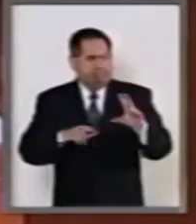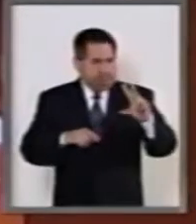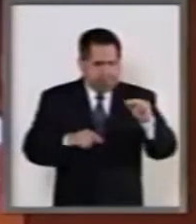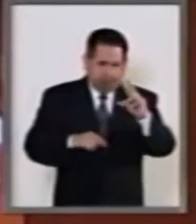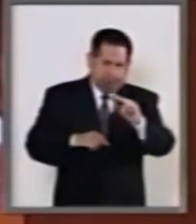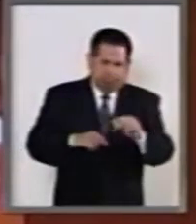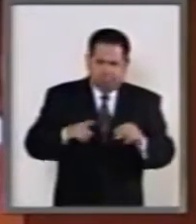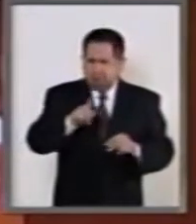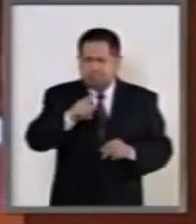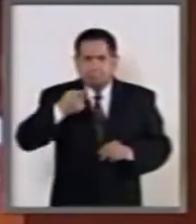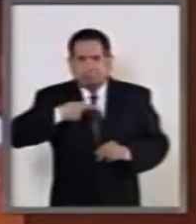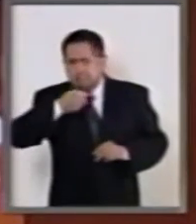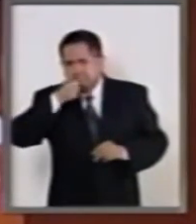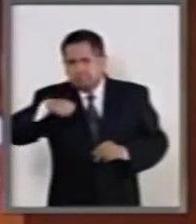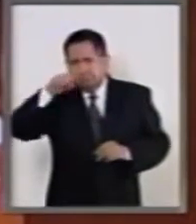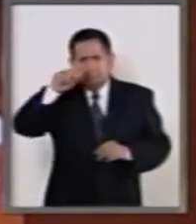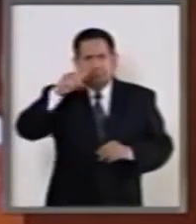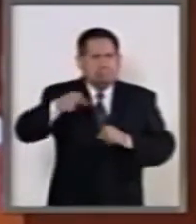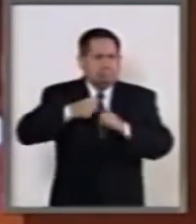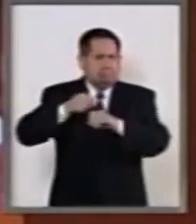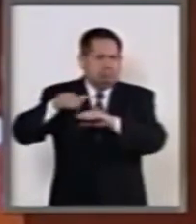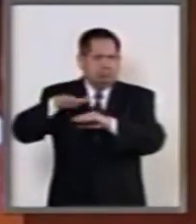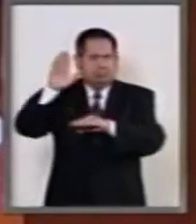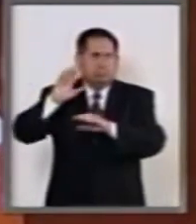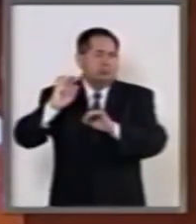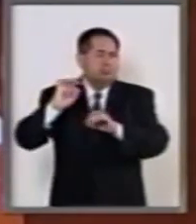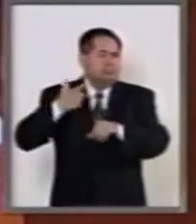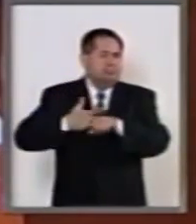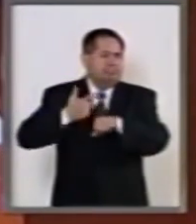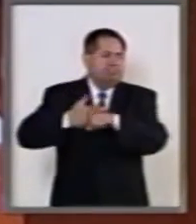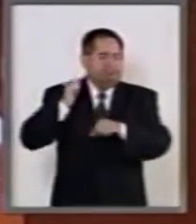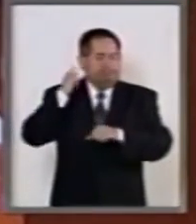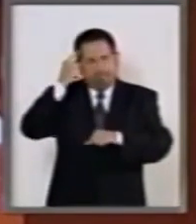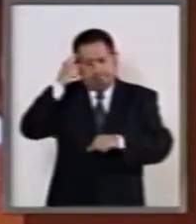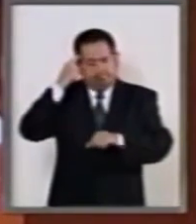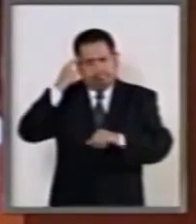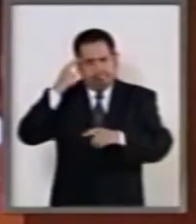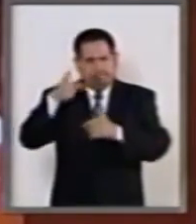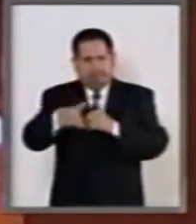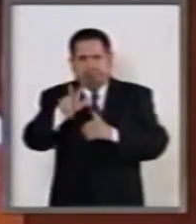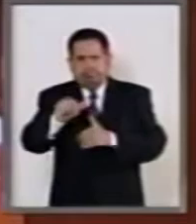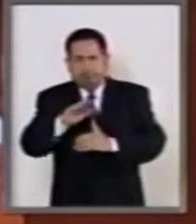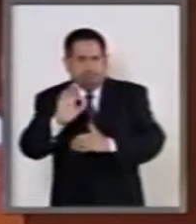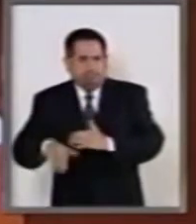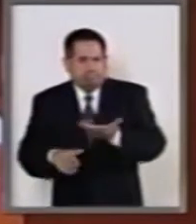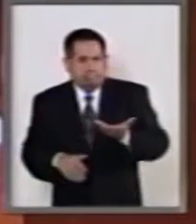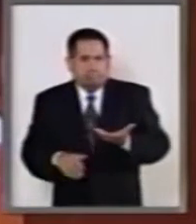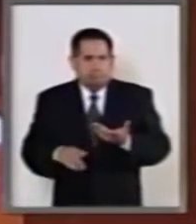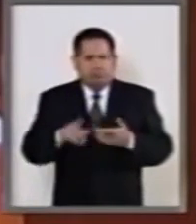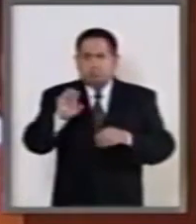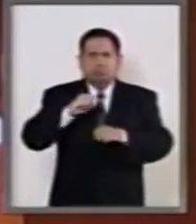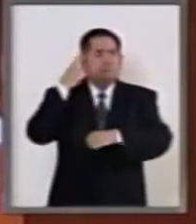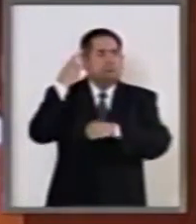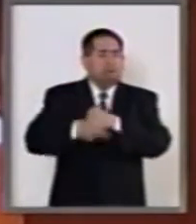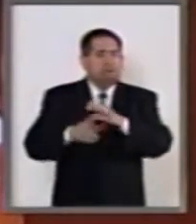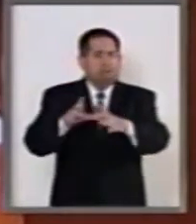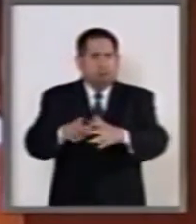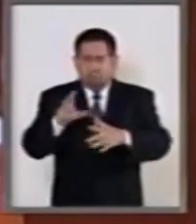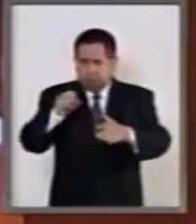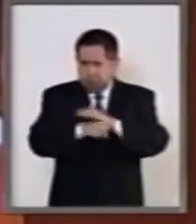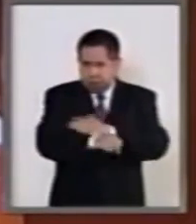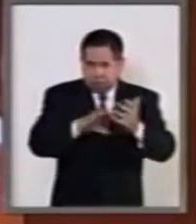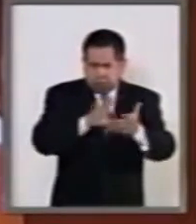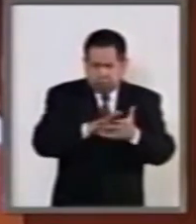personas mayores de 70 años o afectadas por enfermedad grave o terminal, cuando se trate de delitos que ameritan